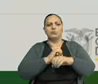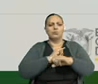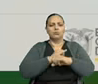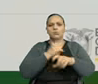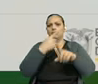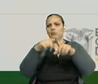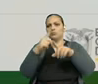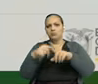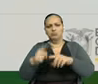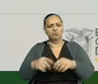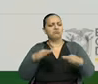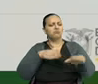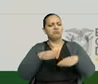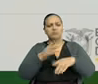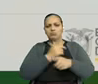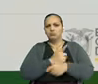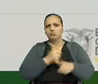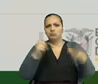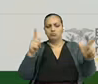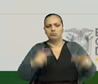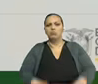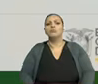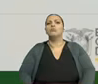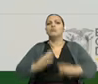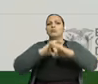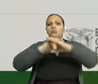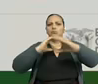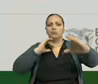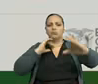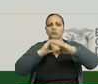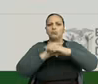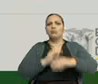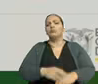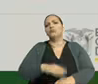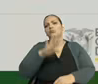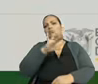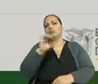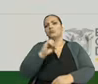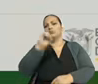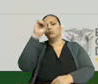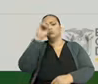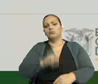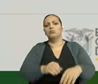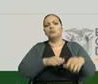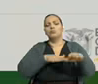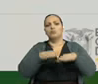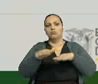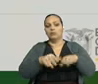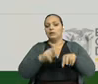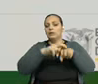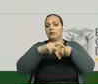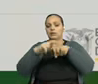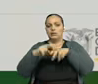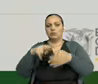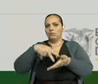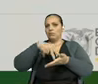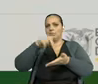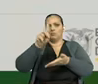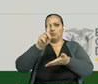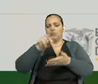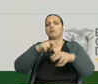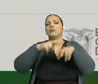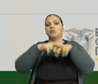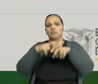urbano al 50% de su aforo o todos sentados. Transporte intercantonal entre